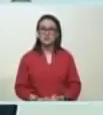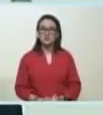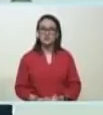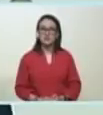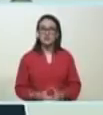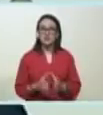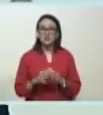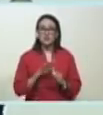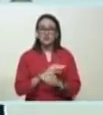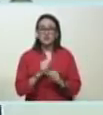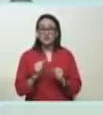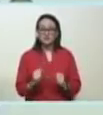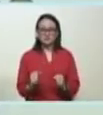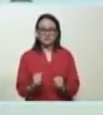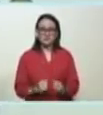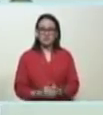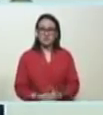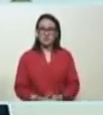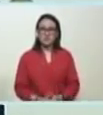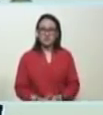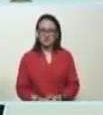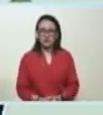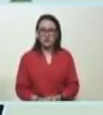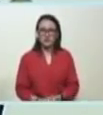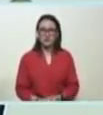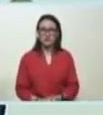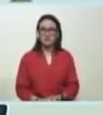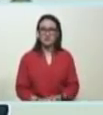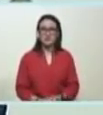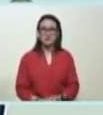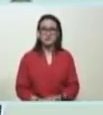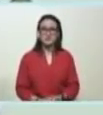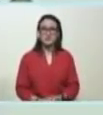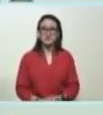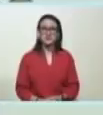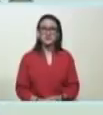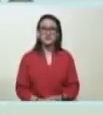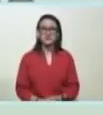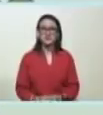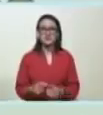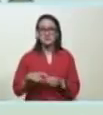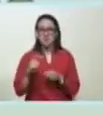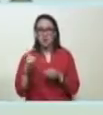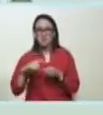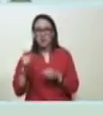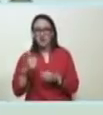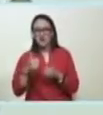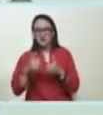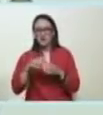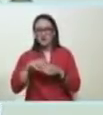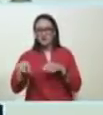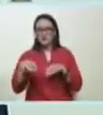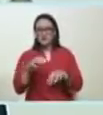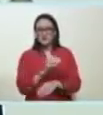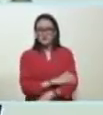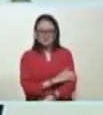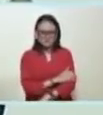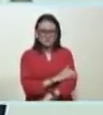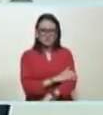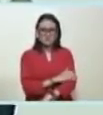todo el núcleo de fuerzas de la oposición. Se fueron retirando por partes.